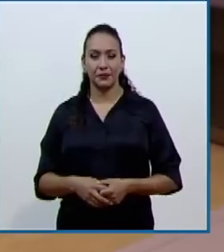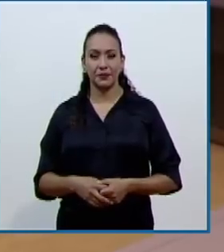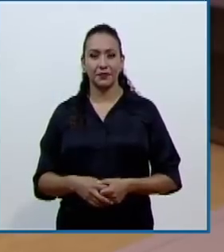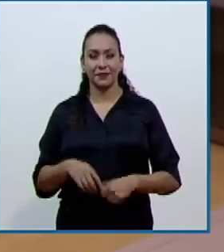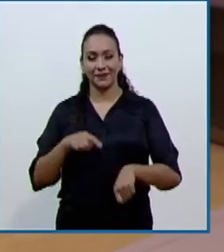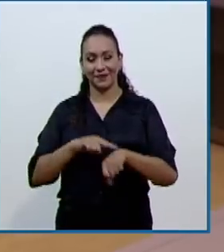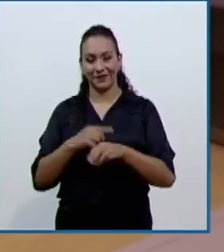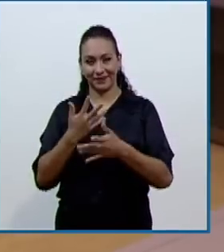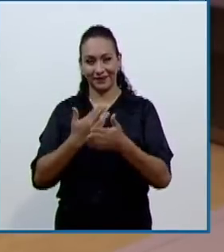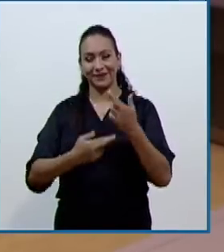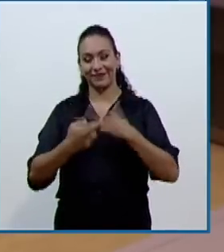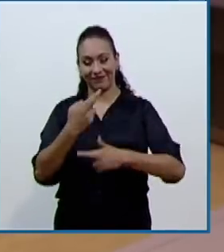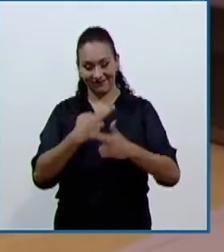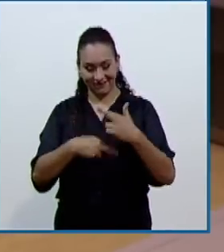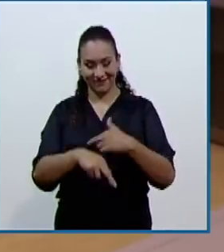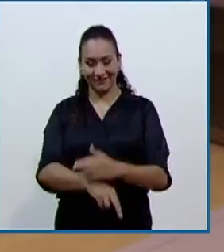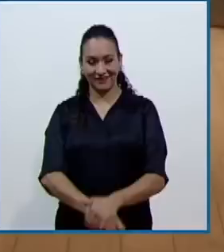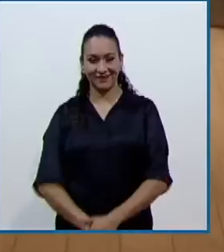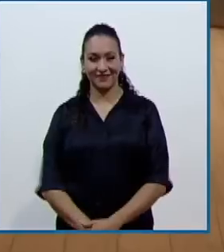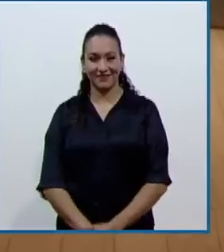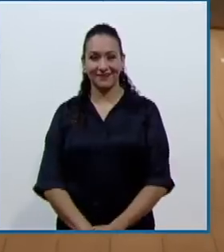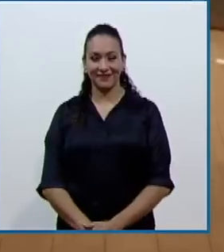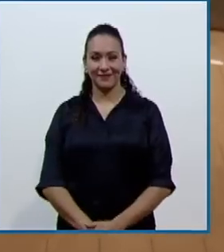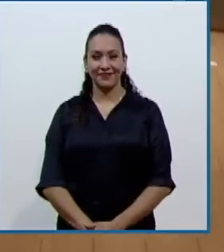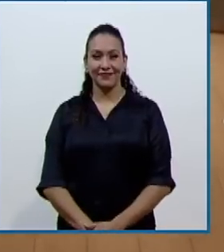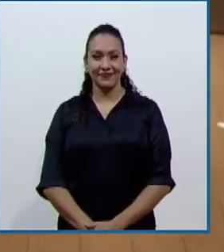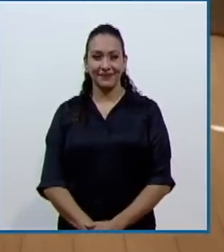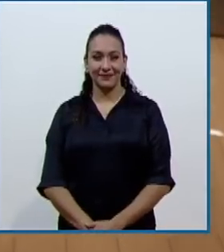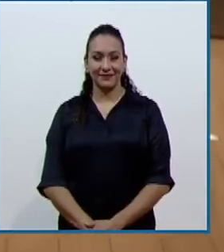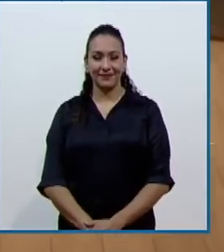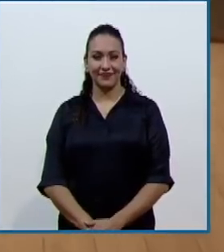Hacemos una breve pausa y continuamos con más información.